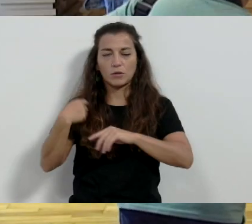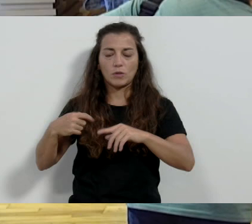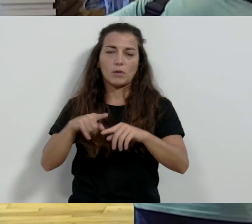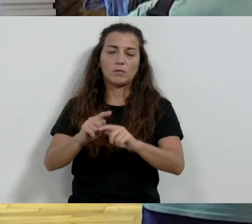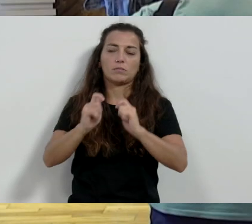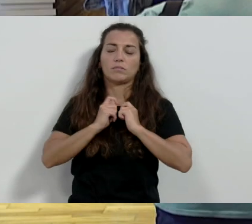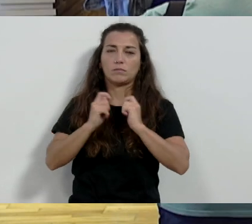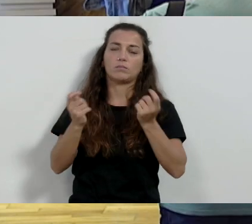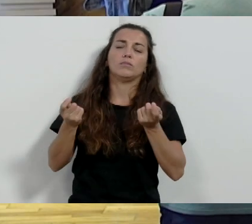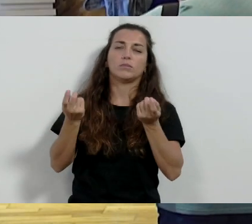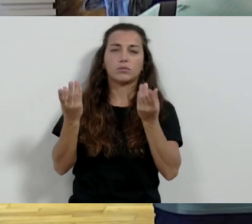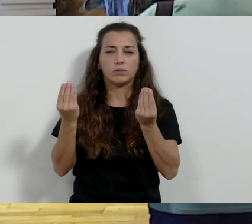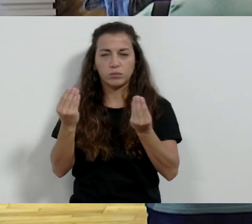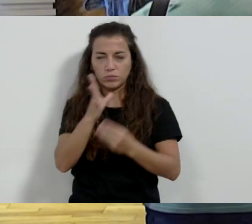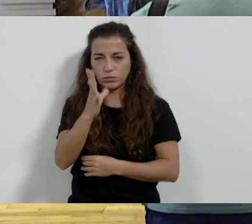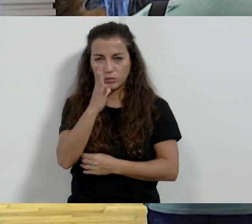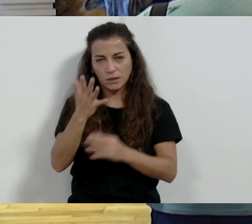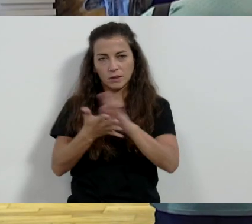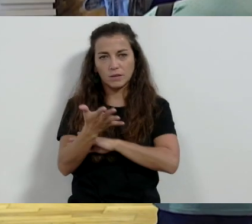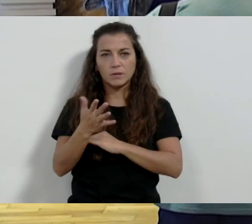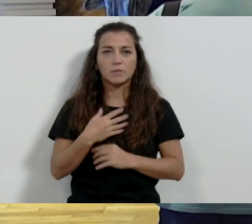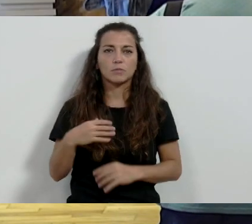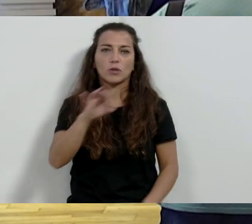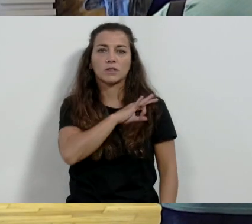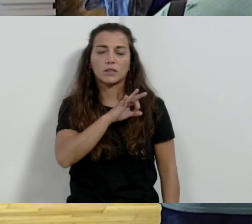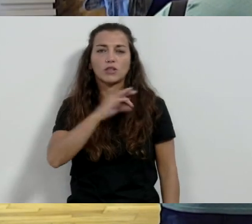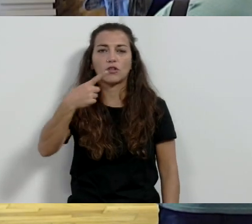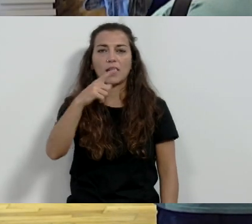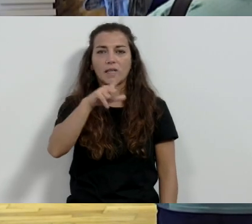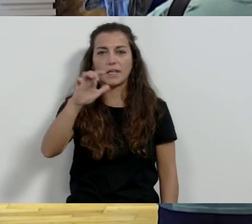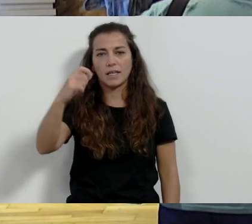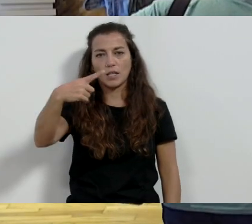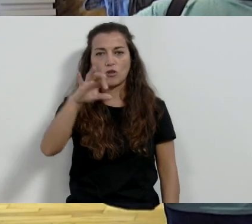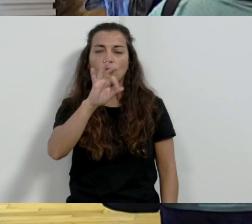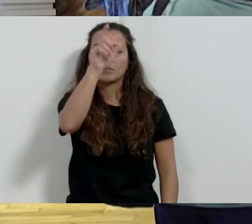Poveda. Pues el señor Gallego tiene la palabra.